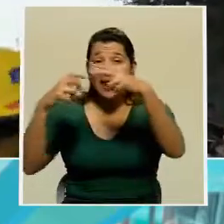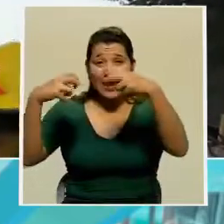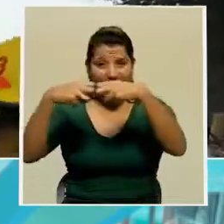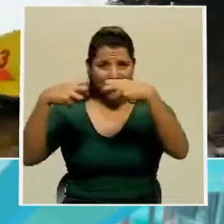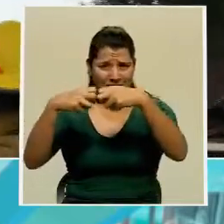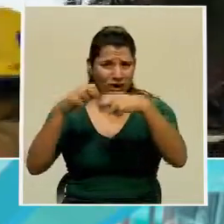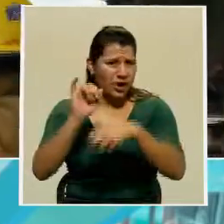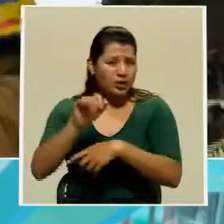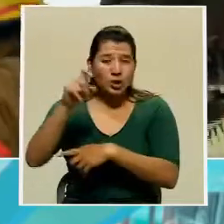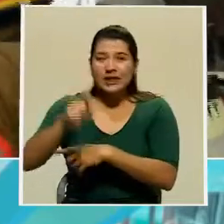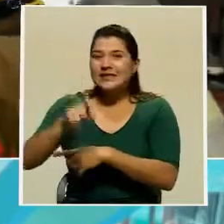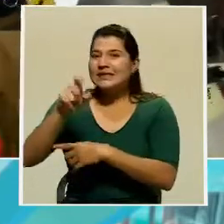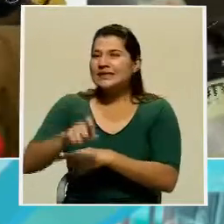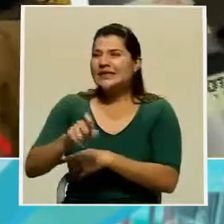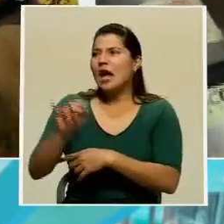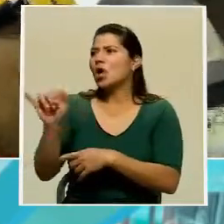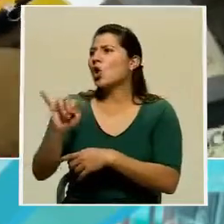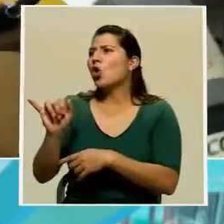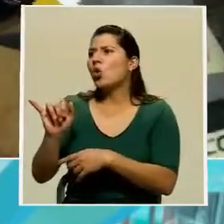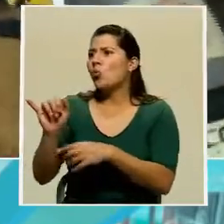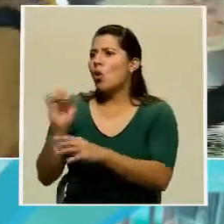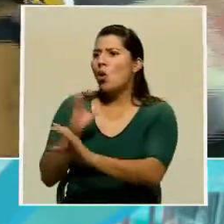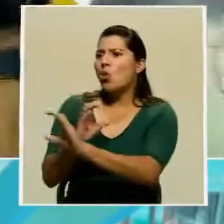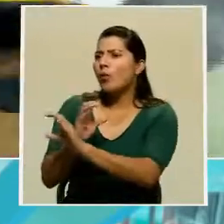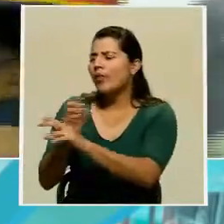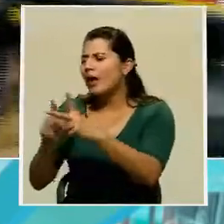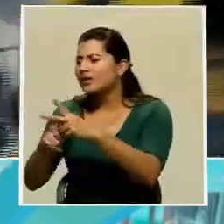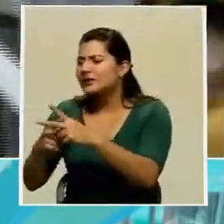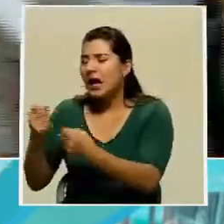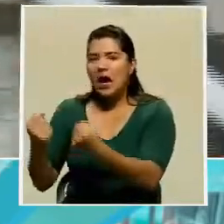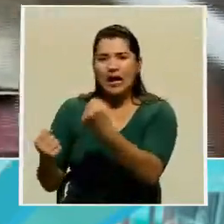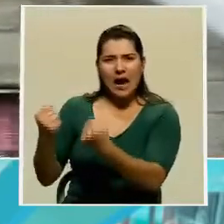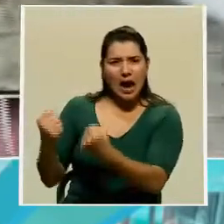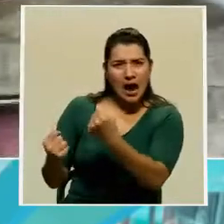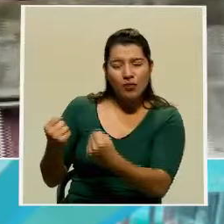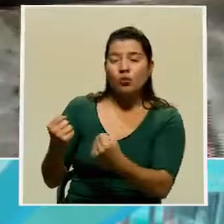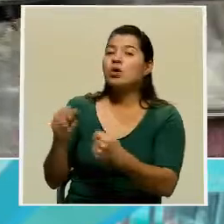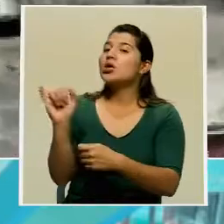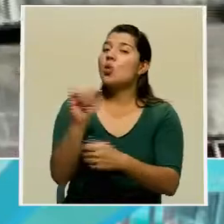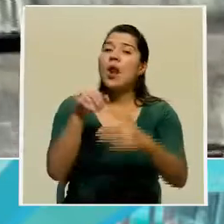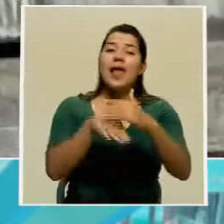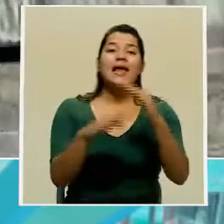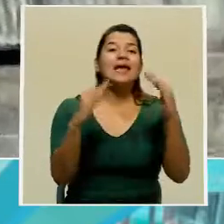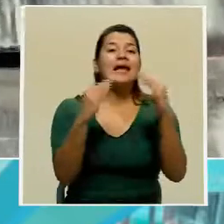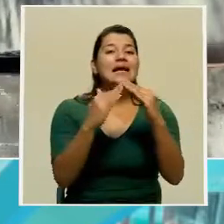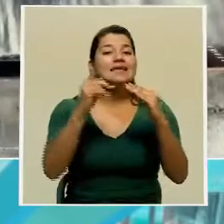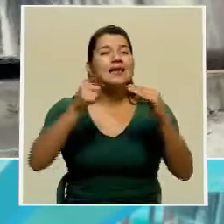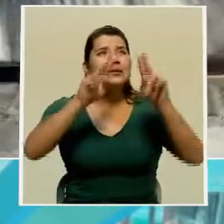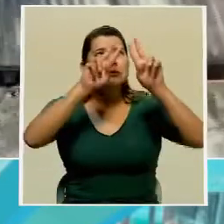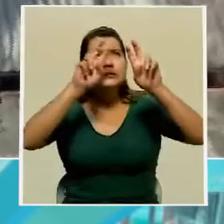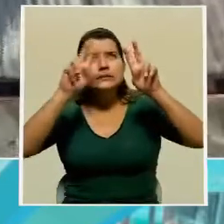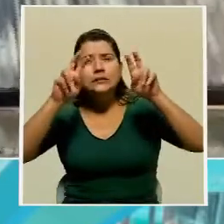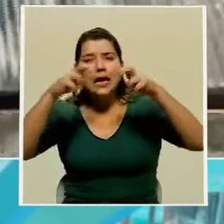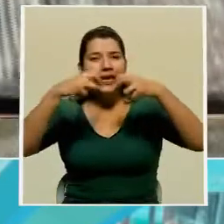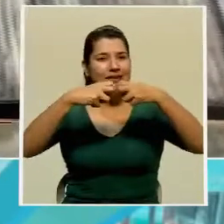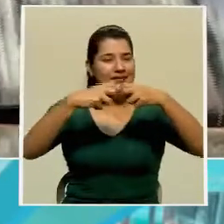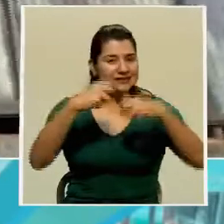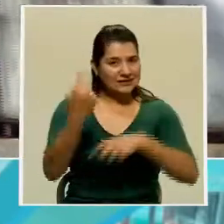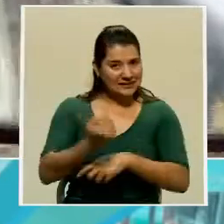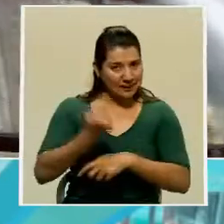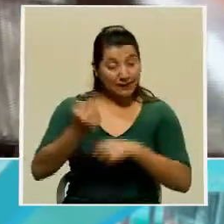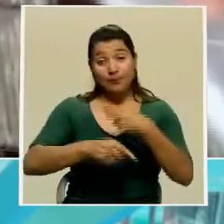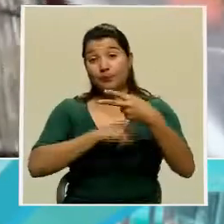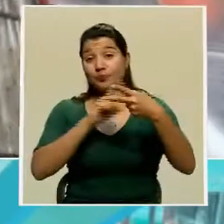igual que que nuestro vehículo requiere una revisión periódica y un mantenimiento. Esa es una. La otra